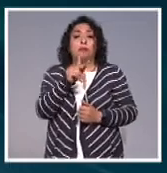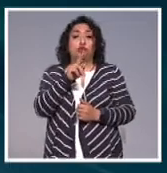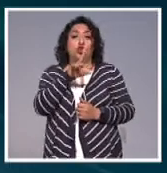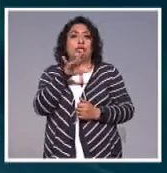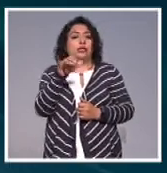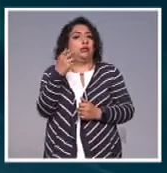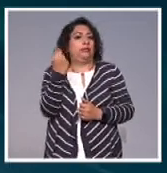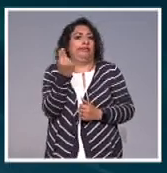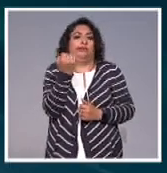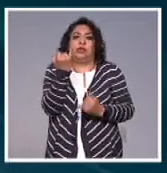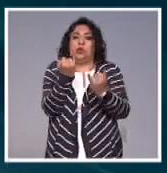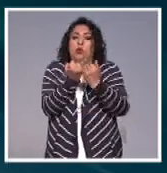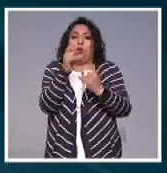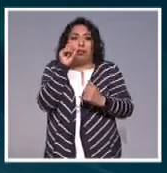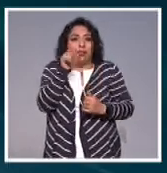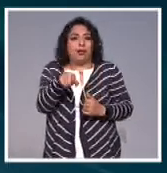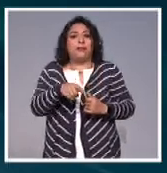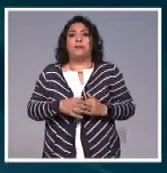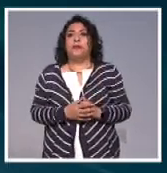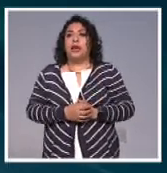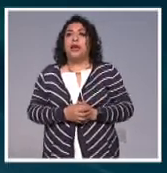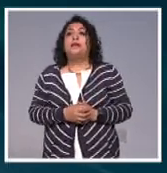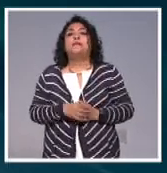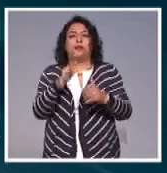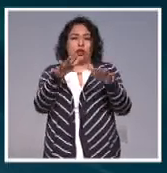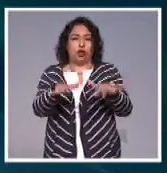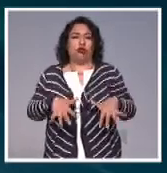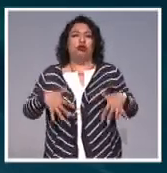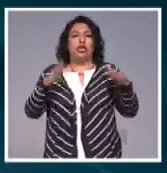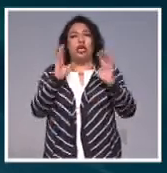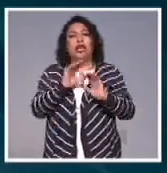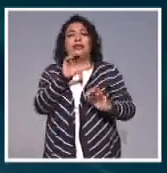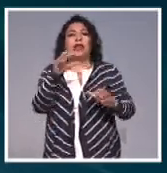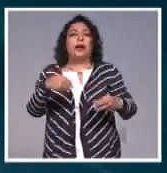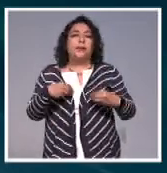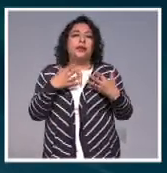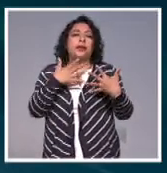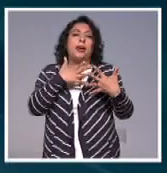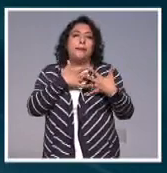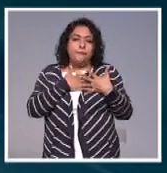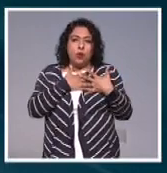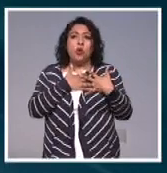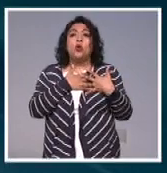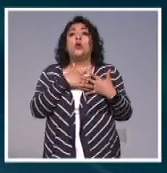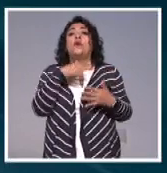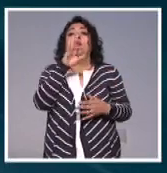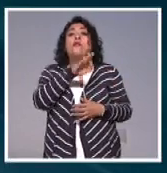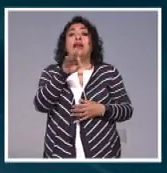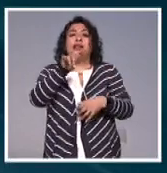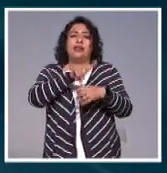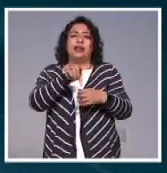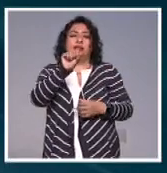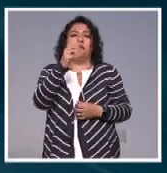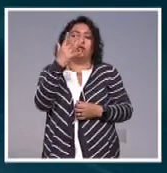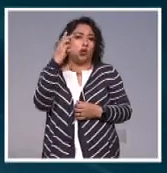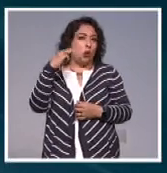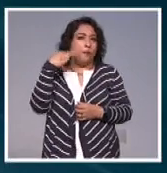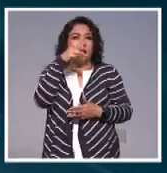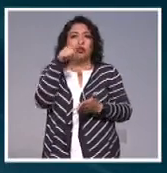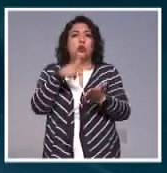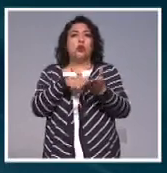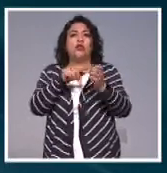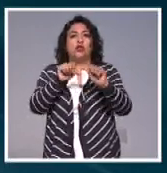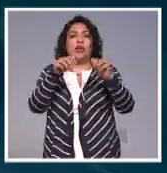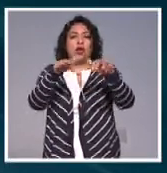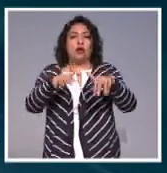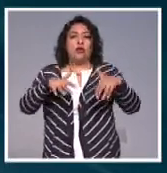no podía faltar, por supuesto. El concierto Canto a la Vida y al Amor se llevará a cabo el sábado 5 de marzo en el